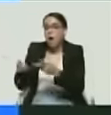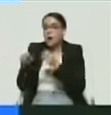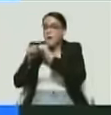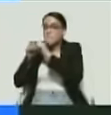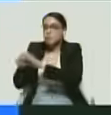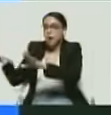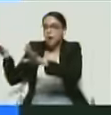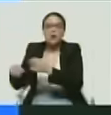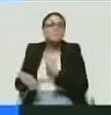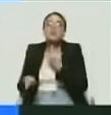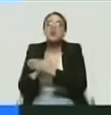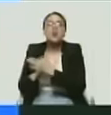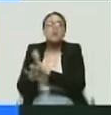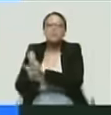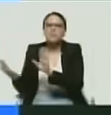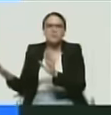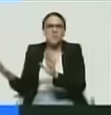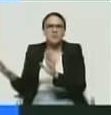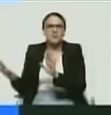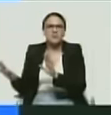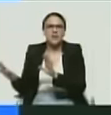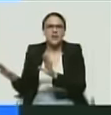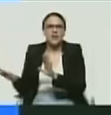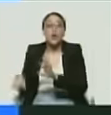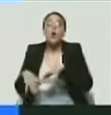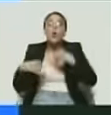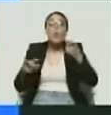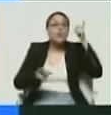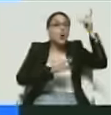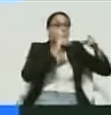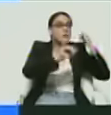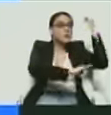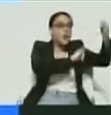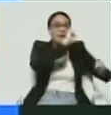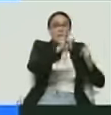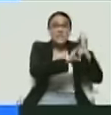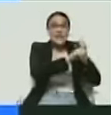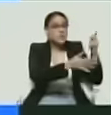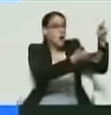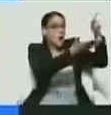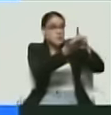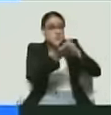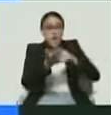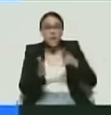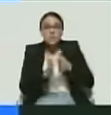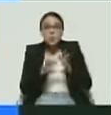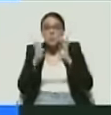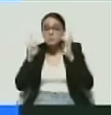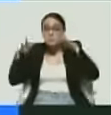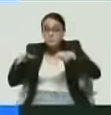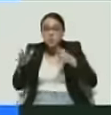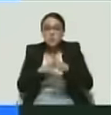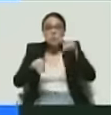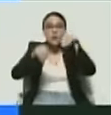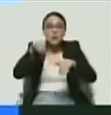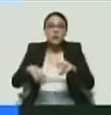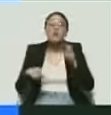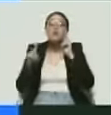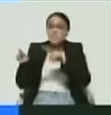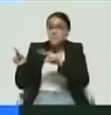queremos que la observación internacional cuando llegue evalúe esto, que no tiene nada que ver con un evento